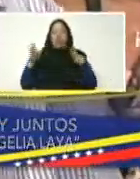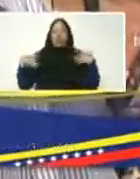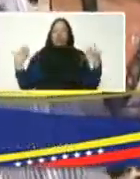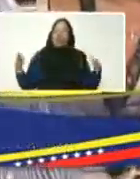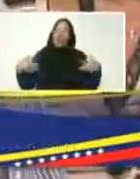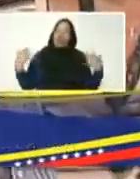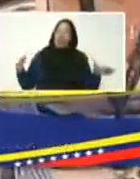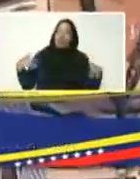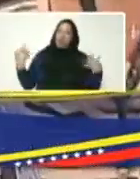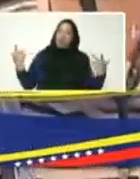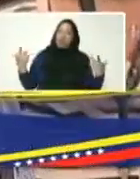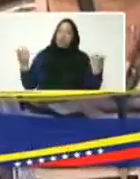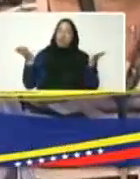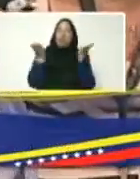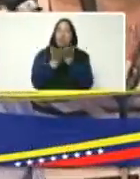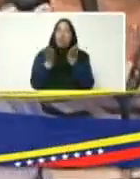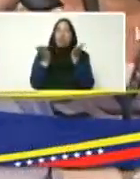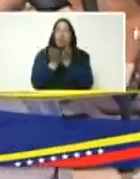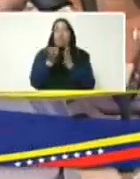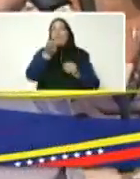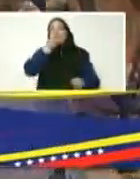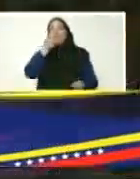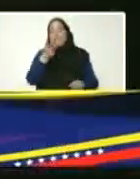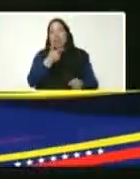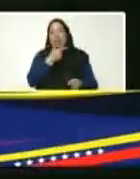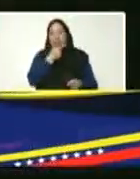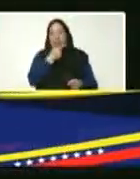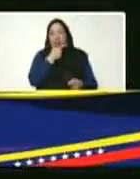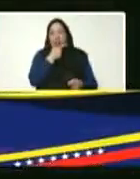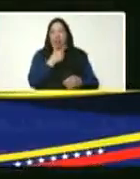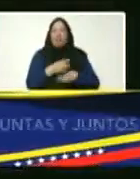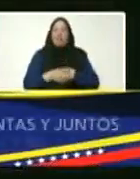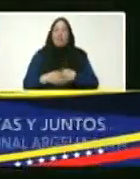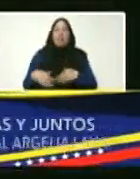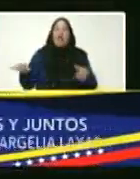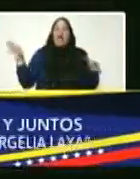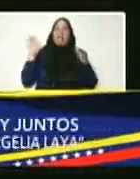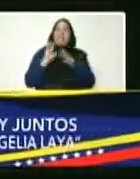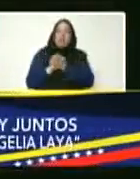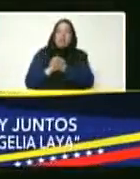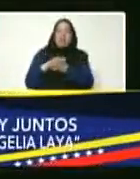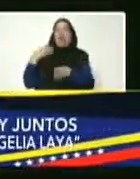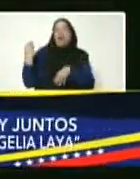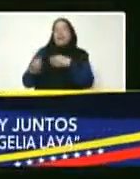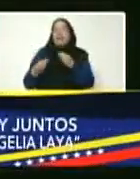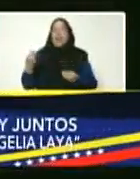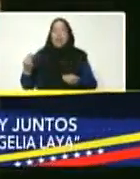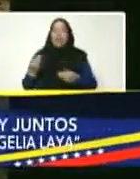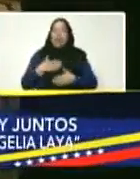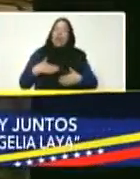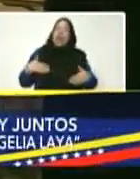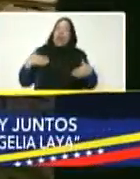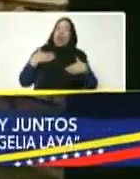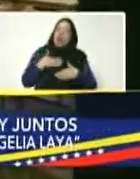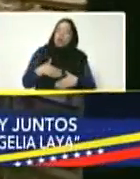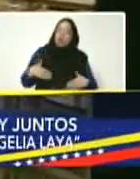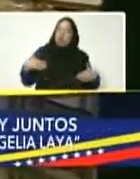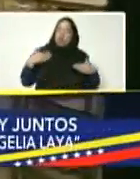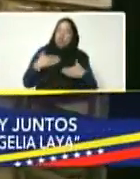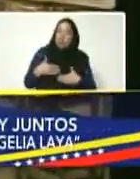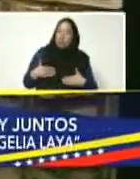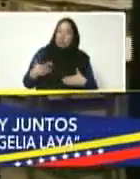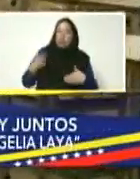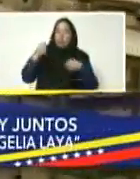alegría, haciendo las escuelas hermosas, haciéndolas amigables, haciéndolas agradables, para que sea